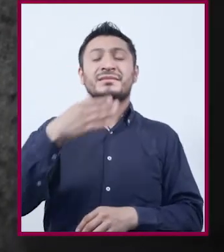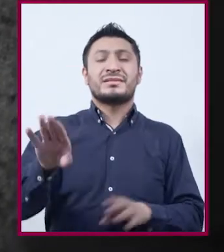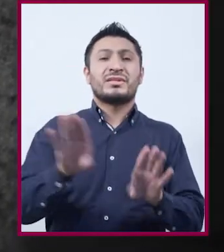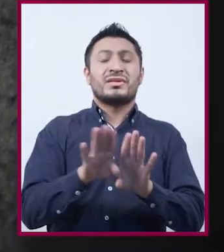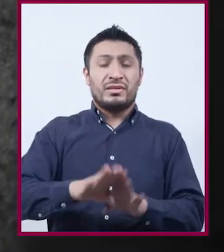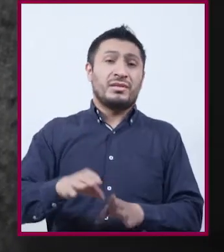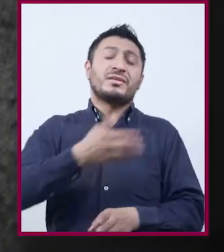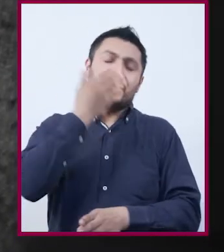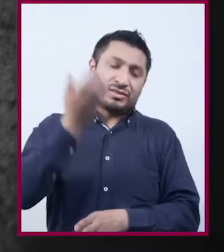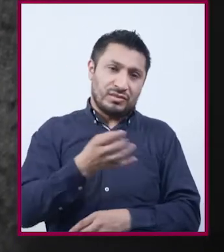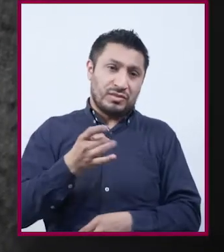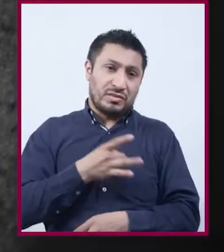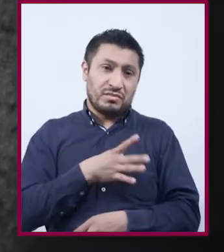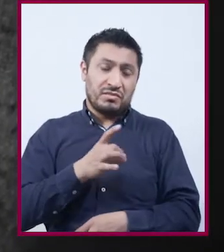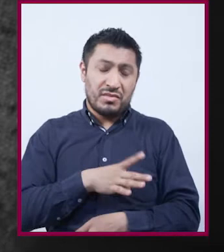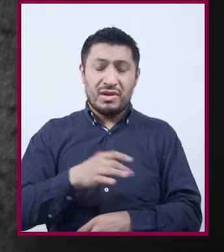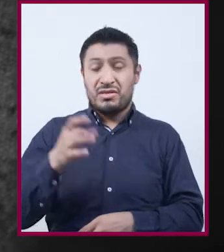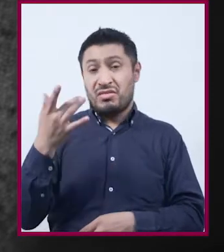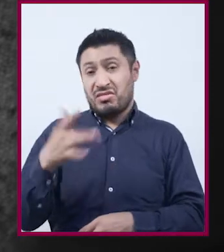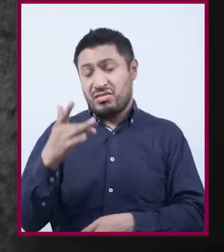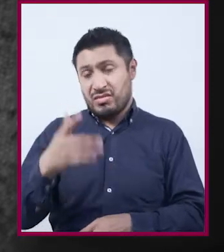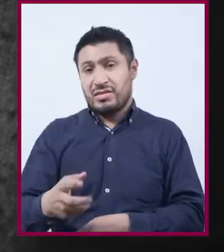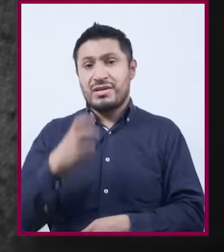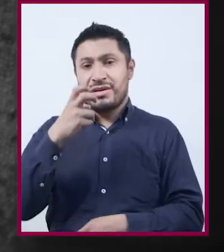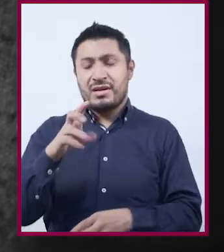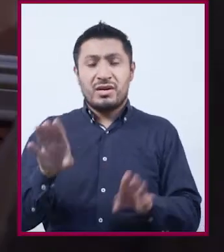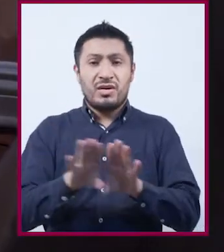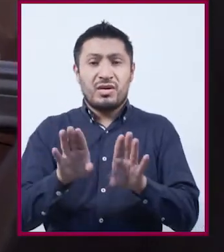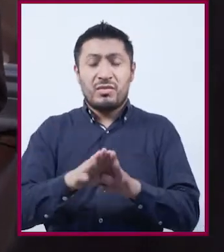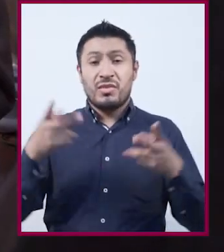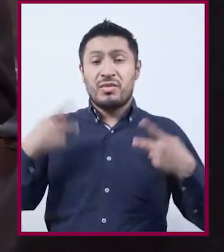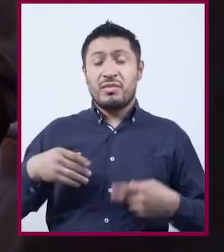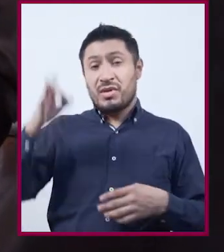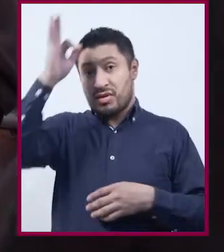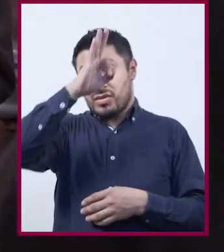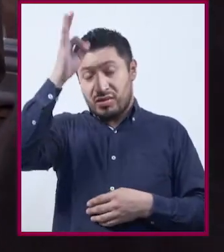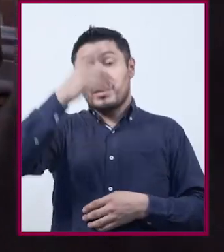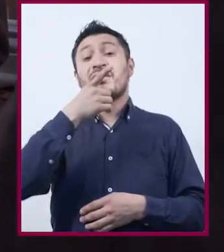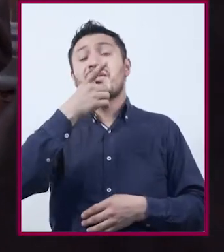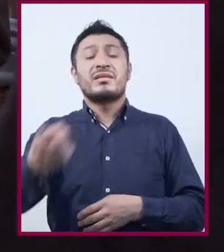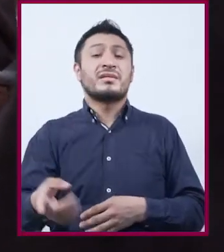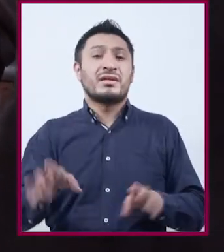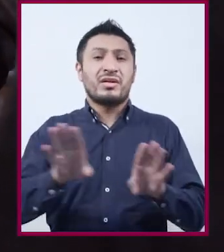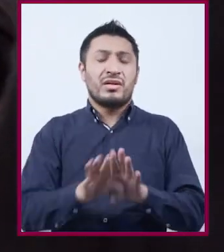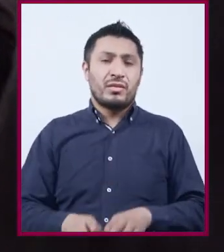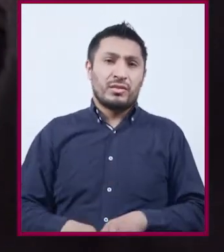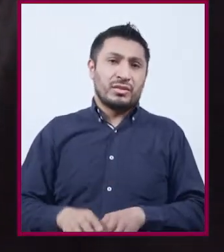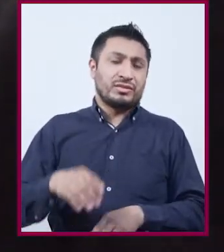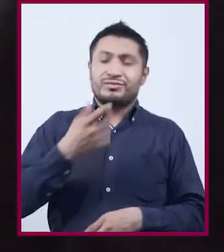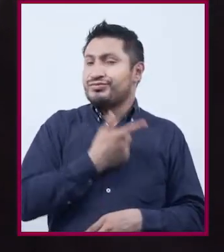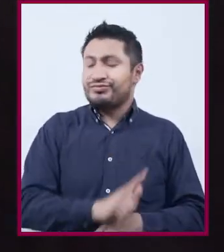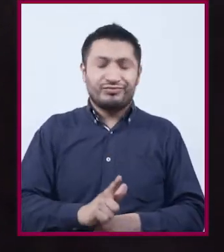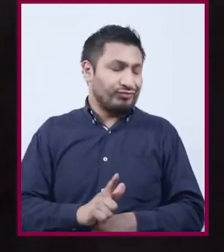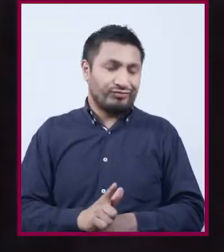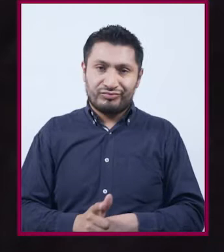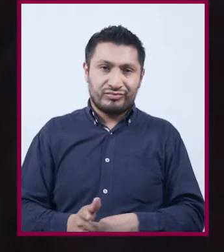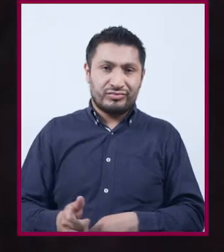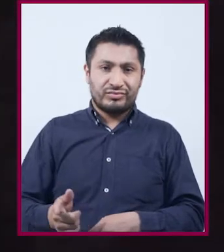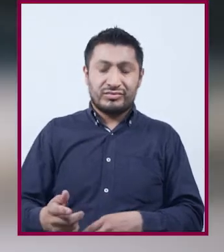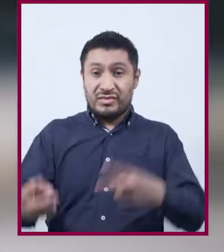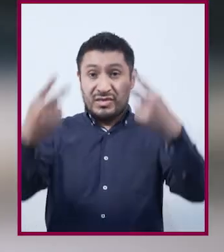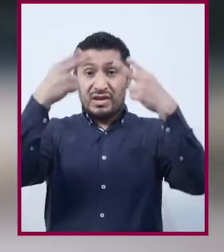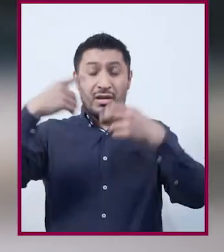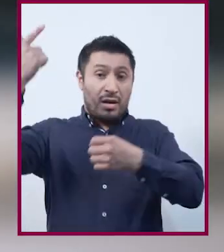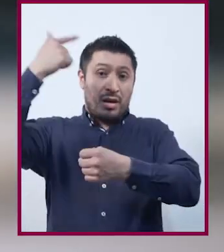padecer algofobia, el miedo al dolor, al que intentamos, según dicen las y los filósofos contemporáneos, ocultar mediante